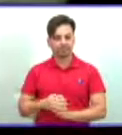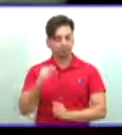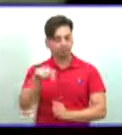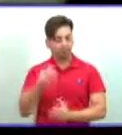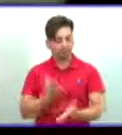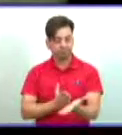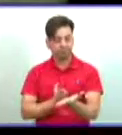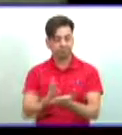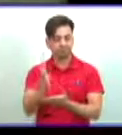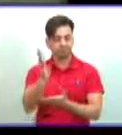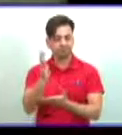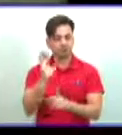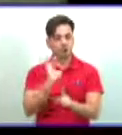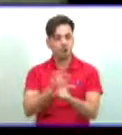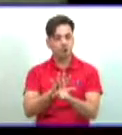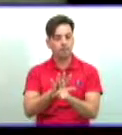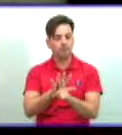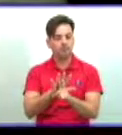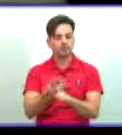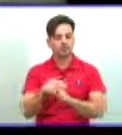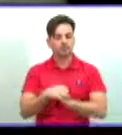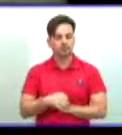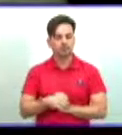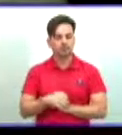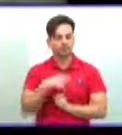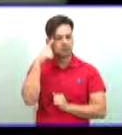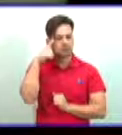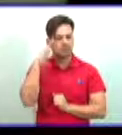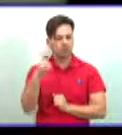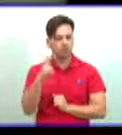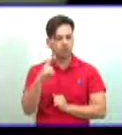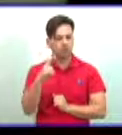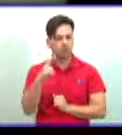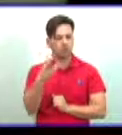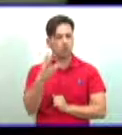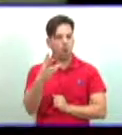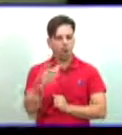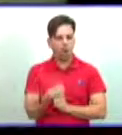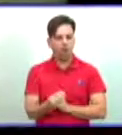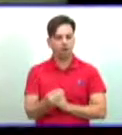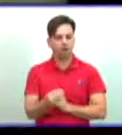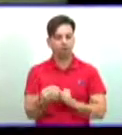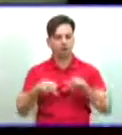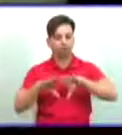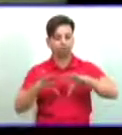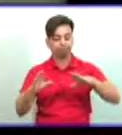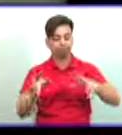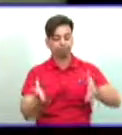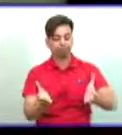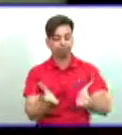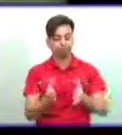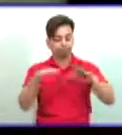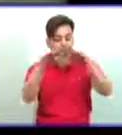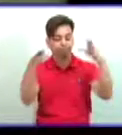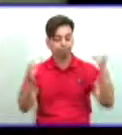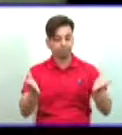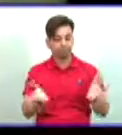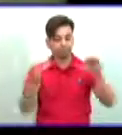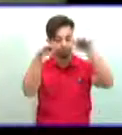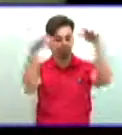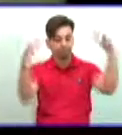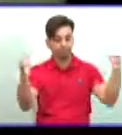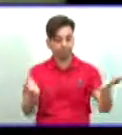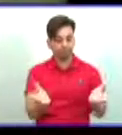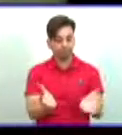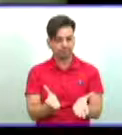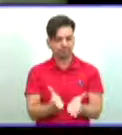y comencemos recordando las capas de la atmósfera, porque en alguna de ellas tenemos algunos elementos y suceden algunos de los